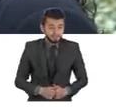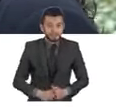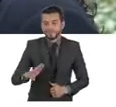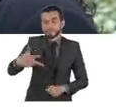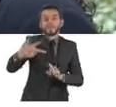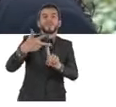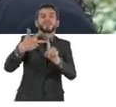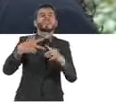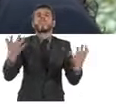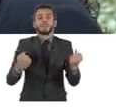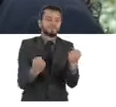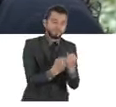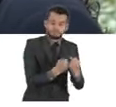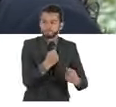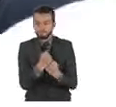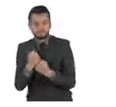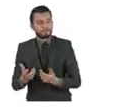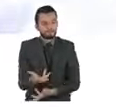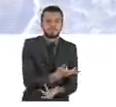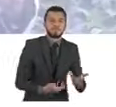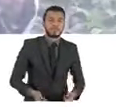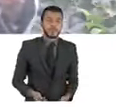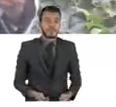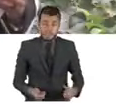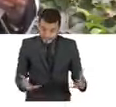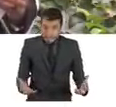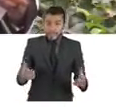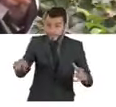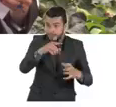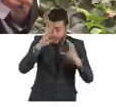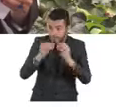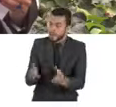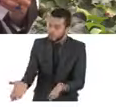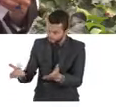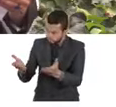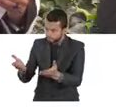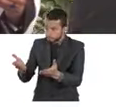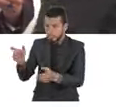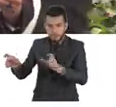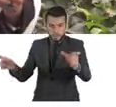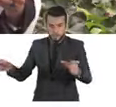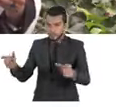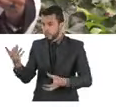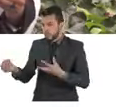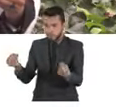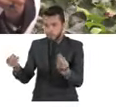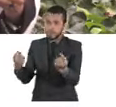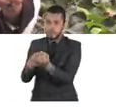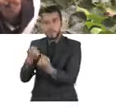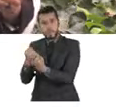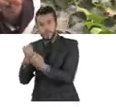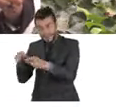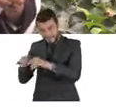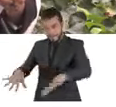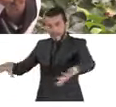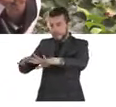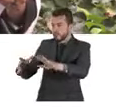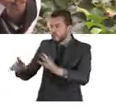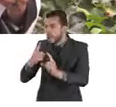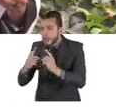de la colaboración, promovamos acuerdos de cooperación entre los actores con espacios de coordinación para